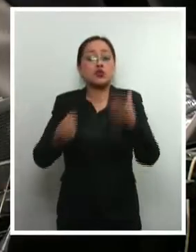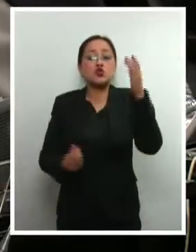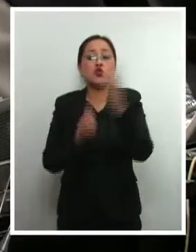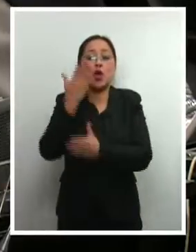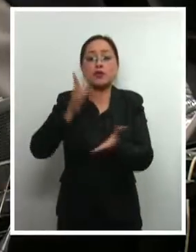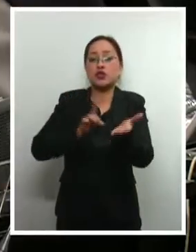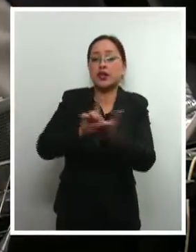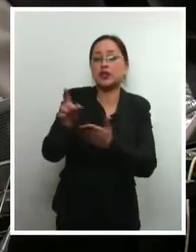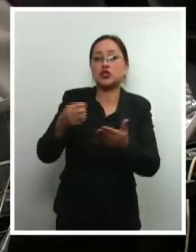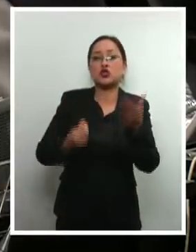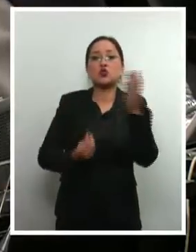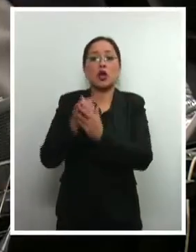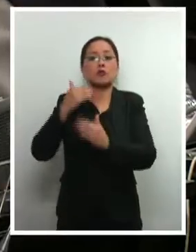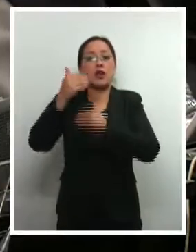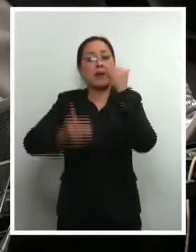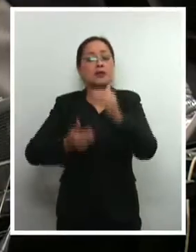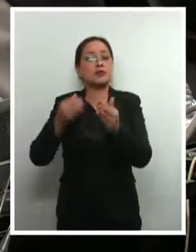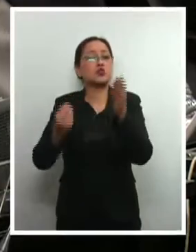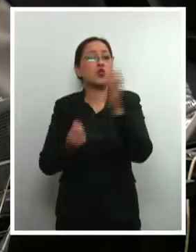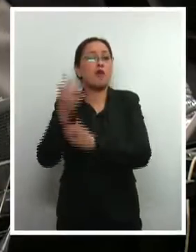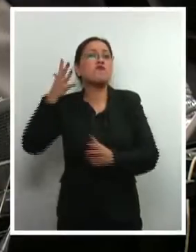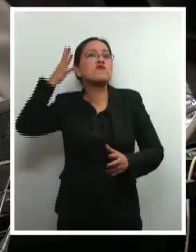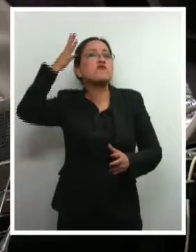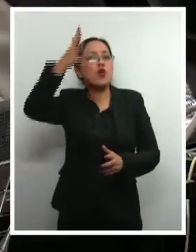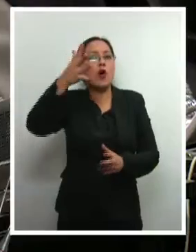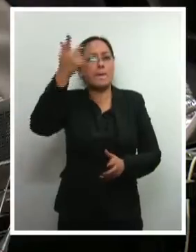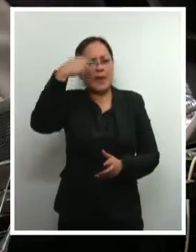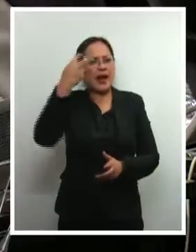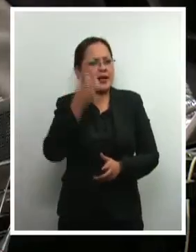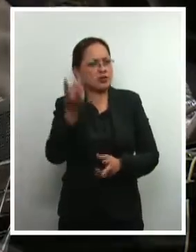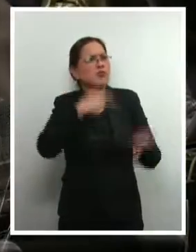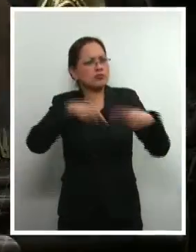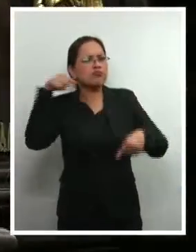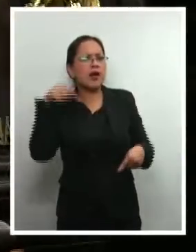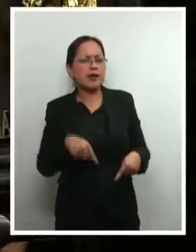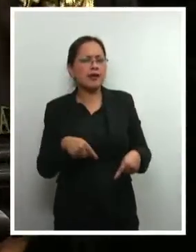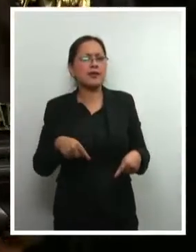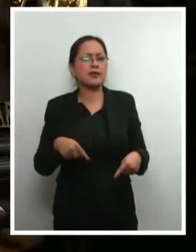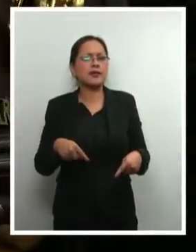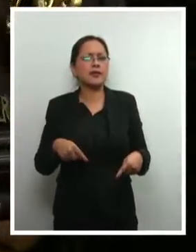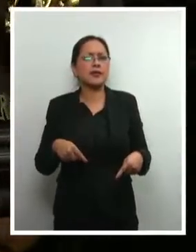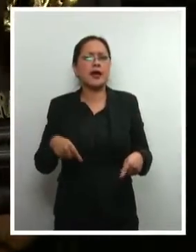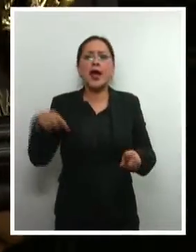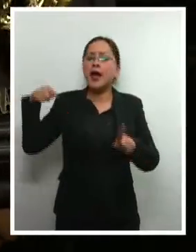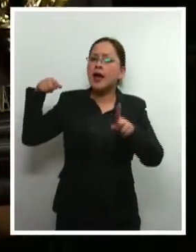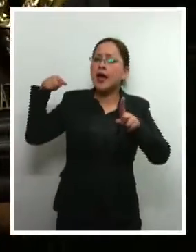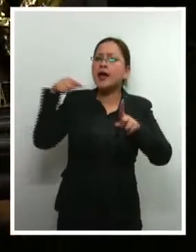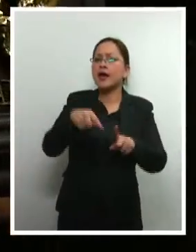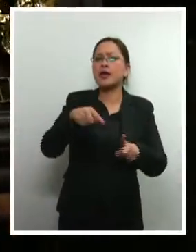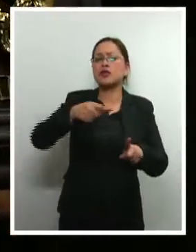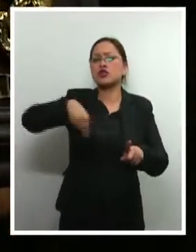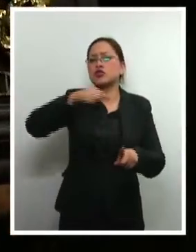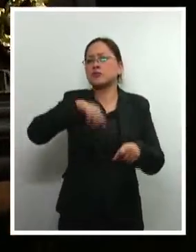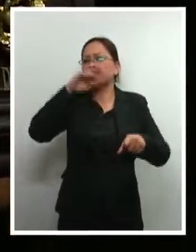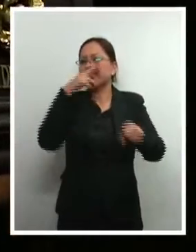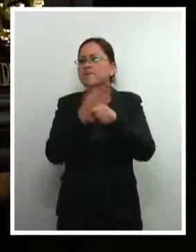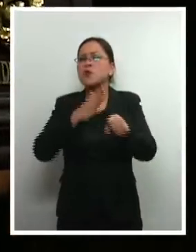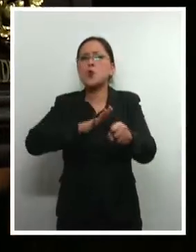avances, nuevos horizontes. Para eso venimos. Aquí nuestro deber es representar a